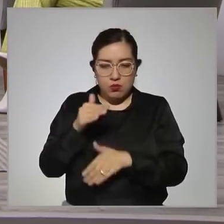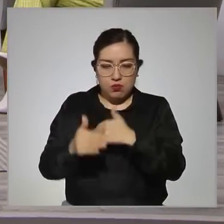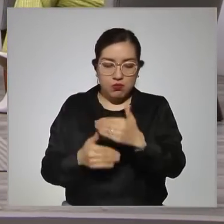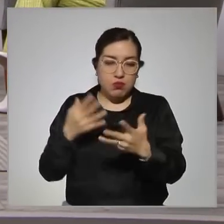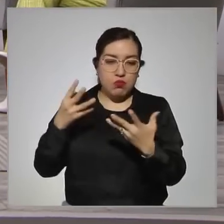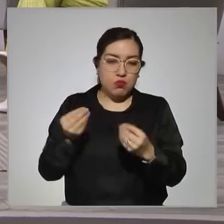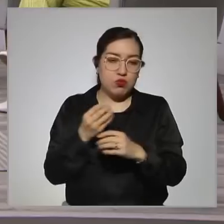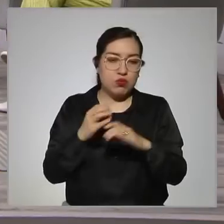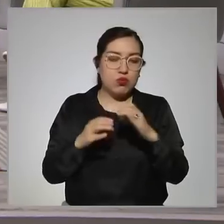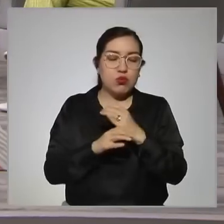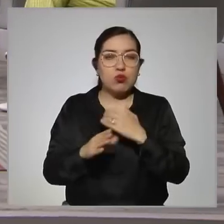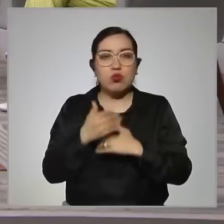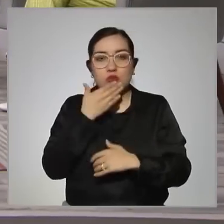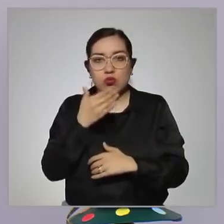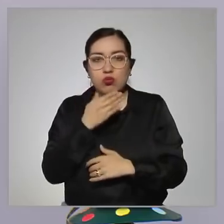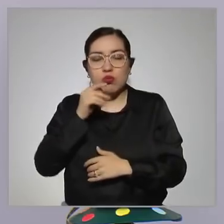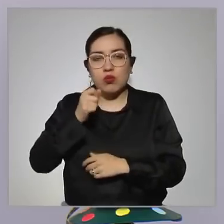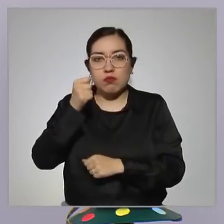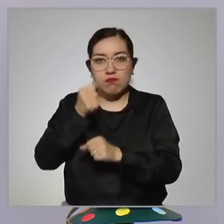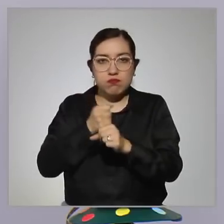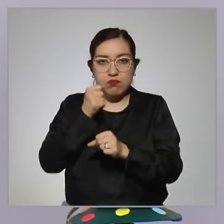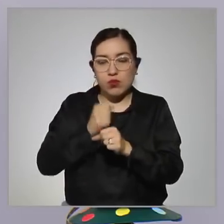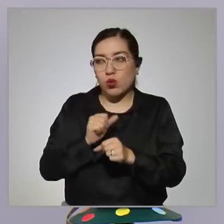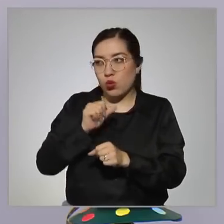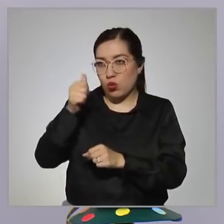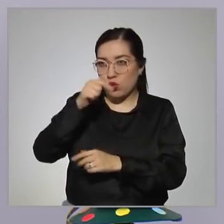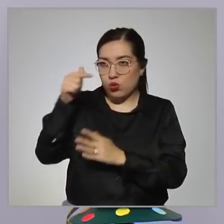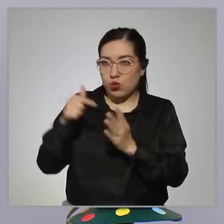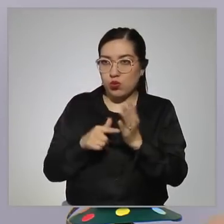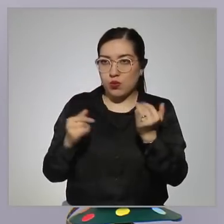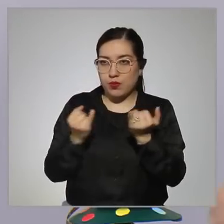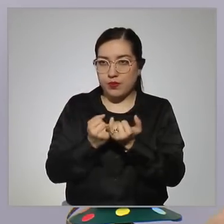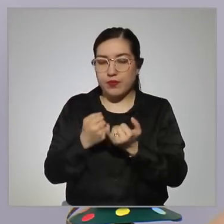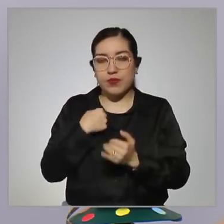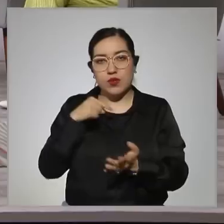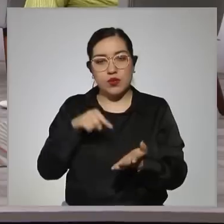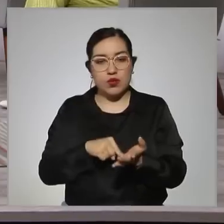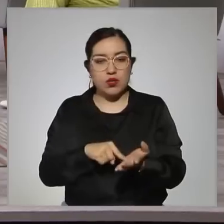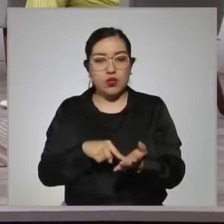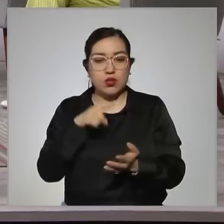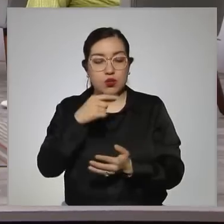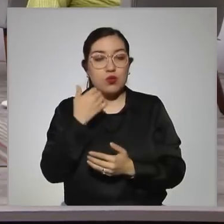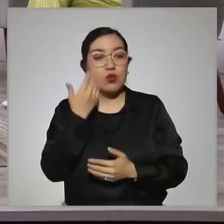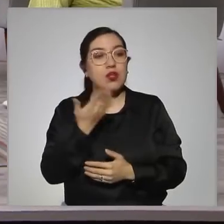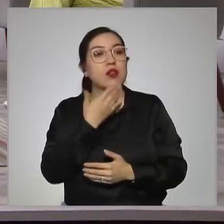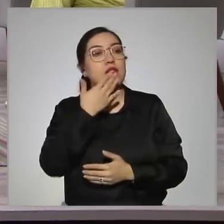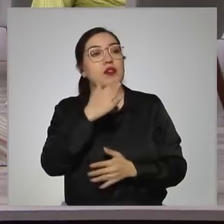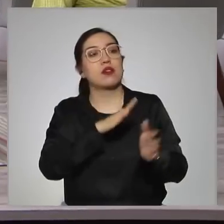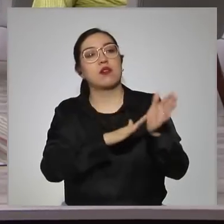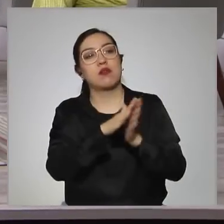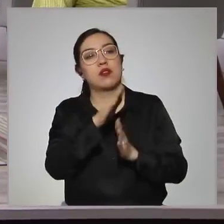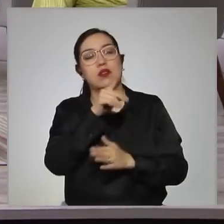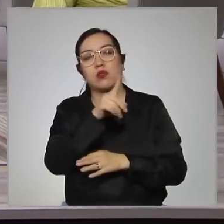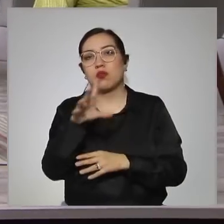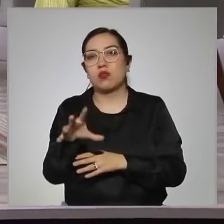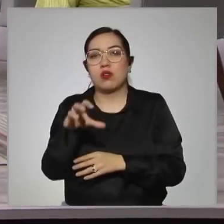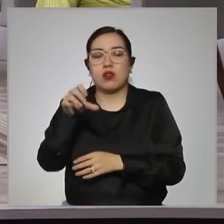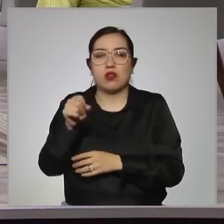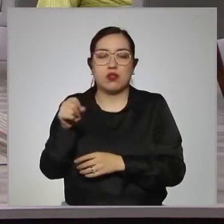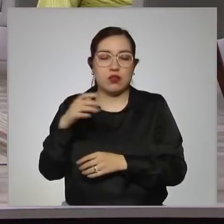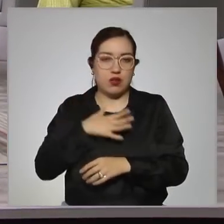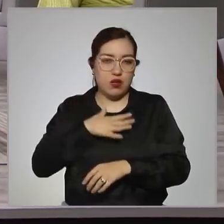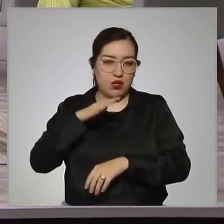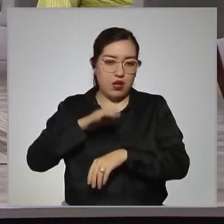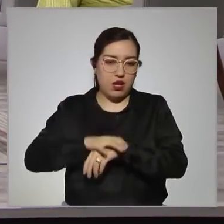los rituales que se practican en otros lados. Sí, yo creo que con tal de que te vaya bien te agarras de lo que más te guste, ¿no? Sí. Porque tengo una amiga que tiene